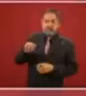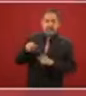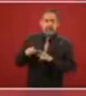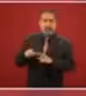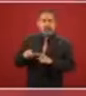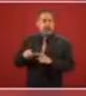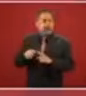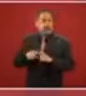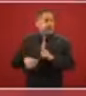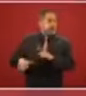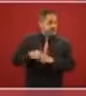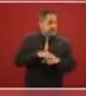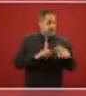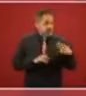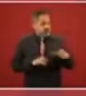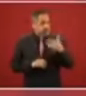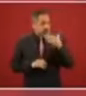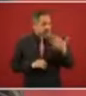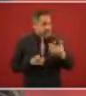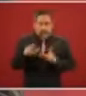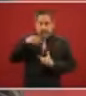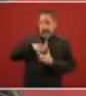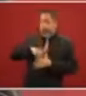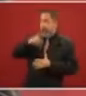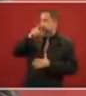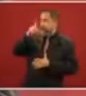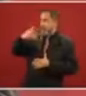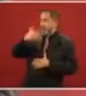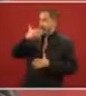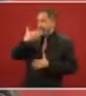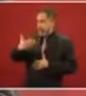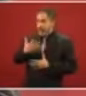bienestar material y bienestar del alma.